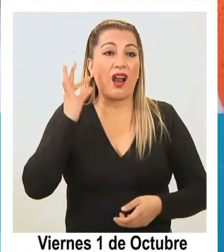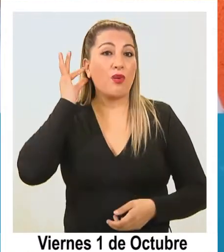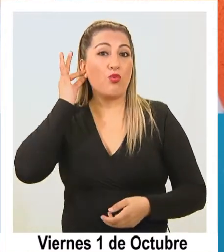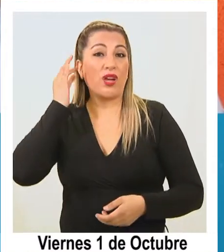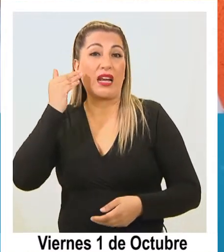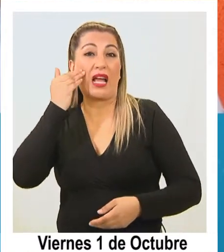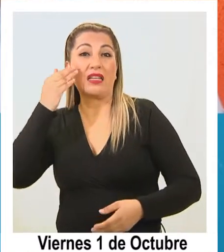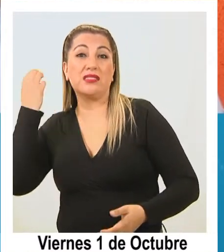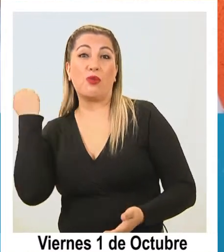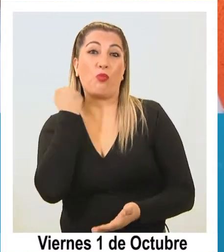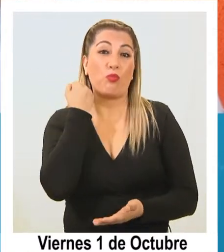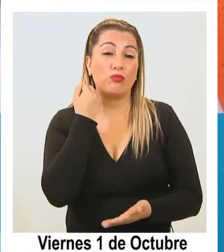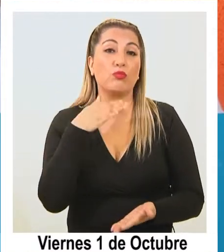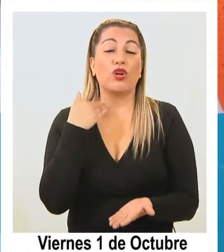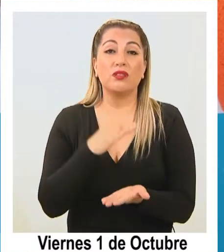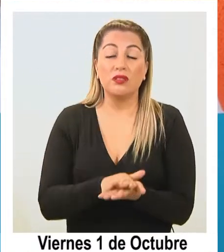que